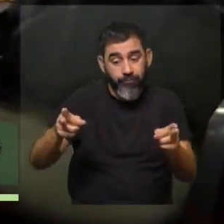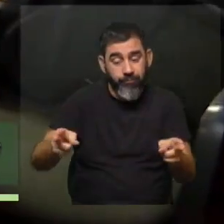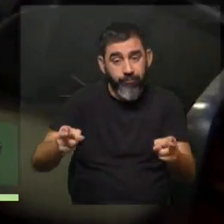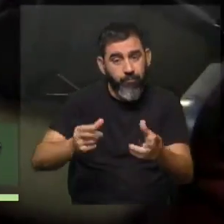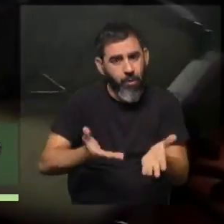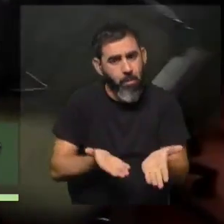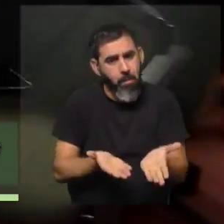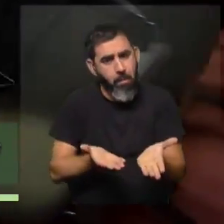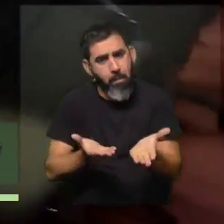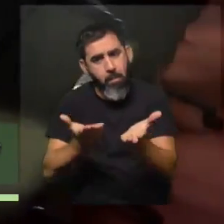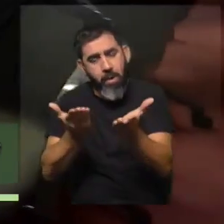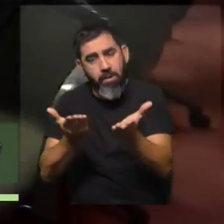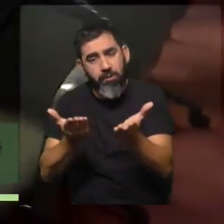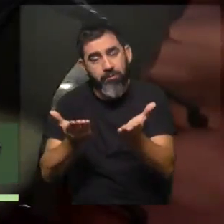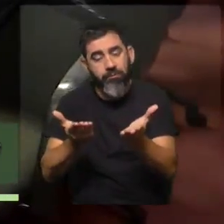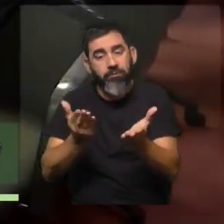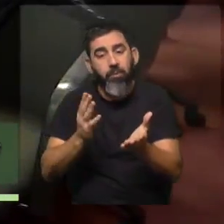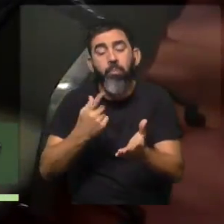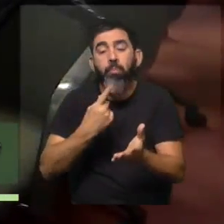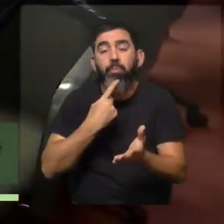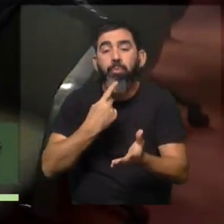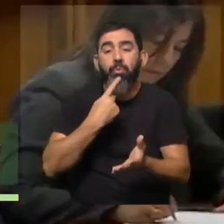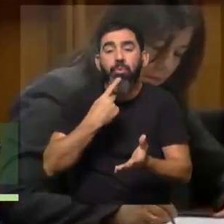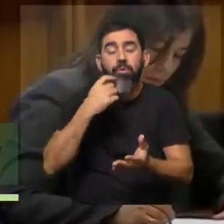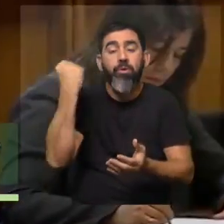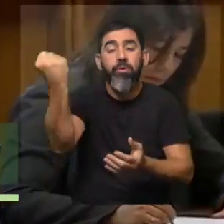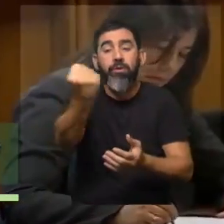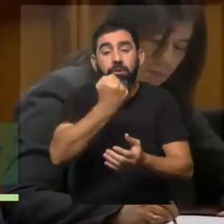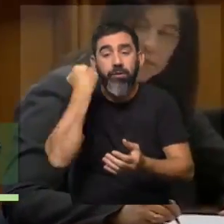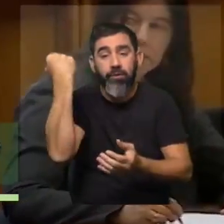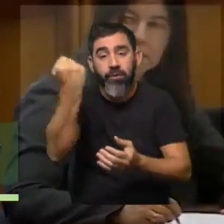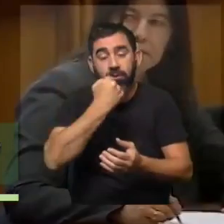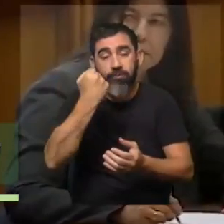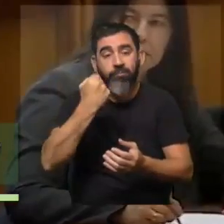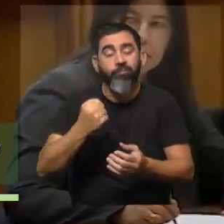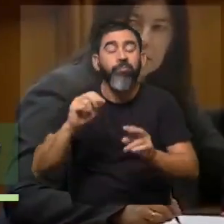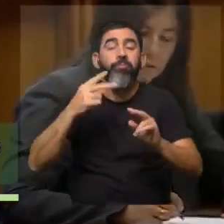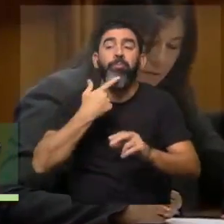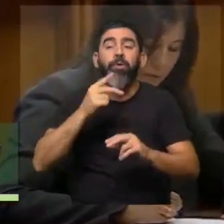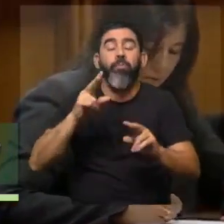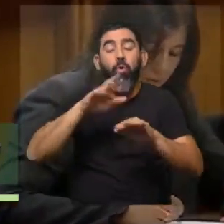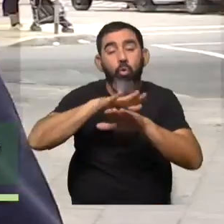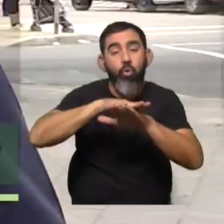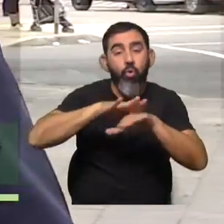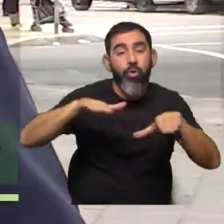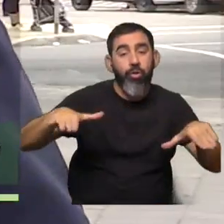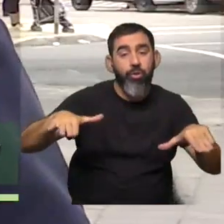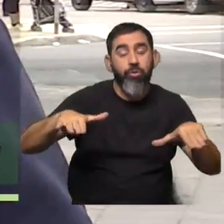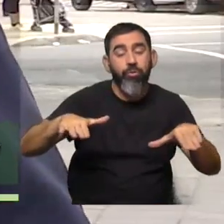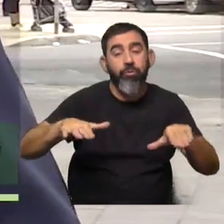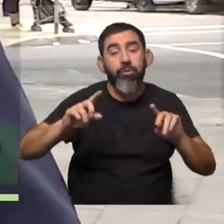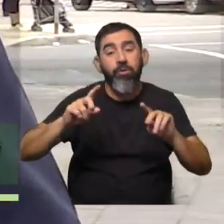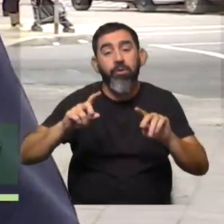ha venido creciendo se ha venido trasluciendo en políticas importantes como lo que tiene que ver con la primera infancia lo que tiene que ver